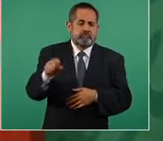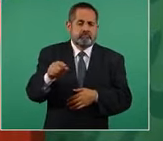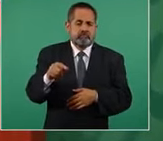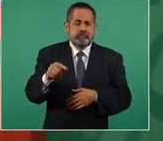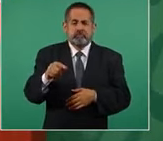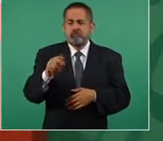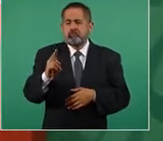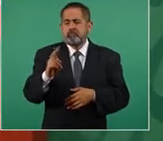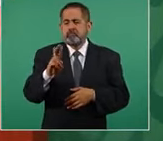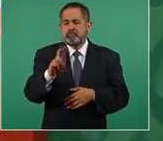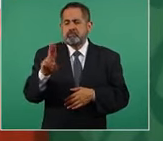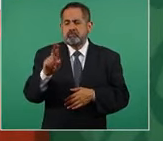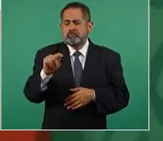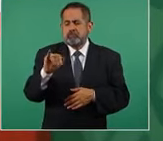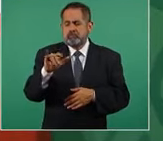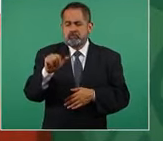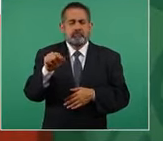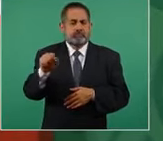Gómez Urrutia,